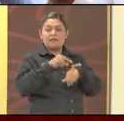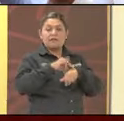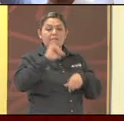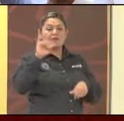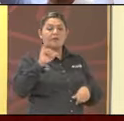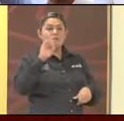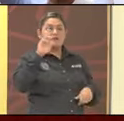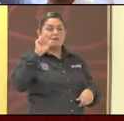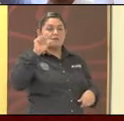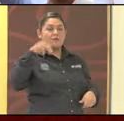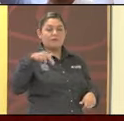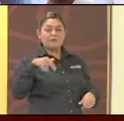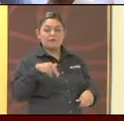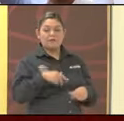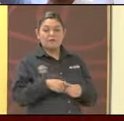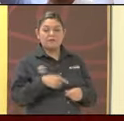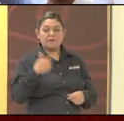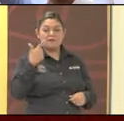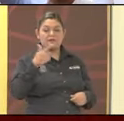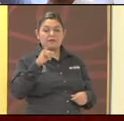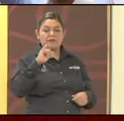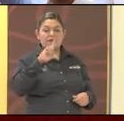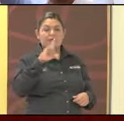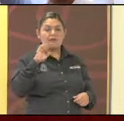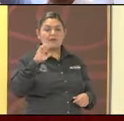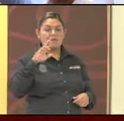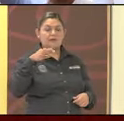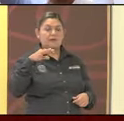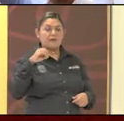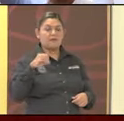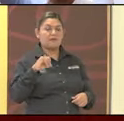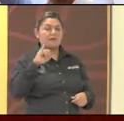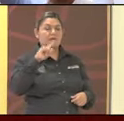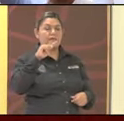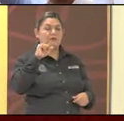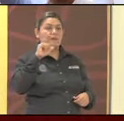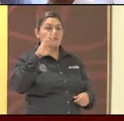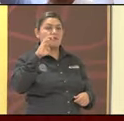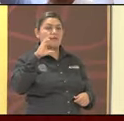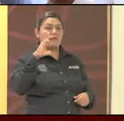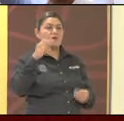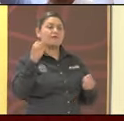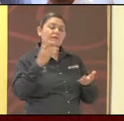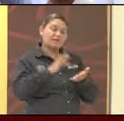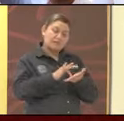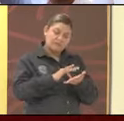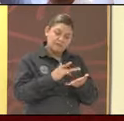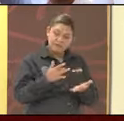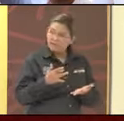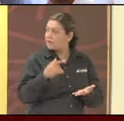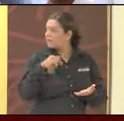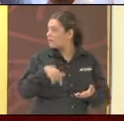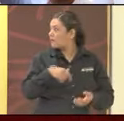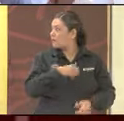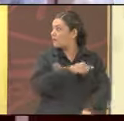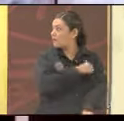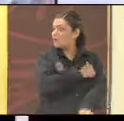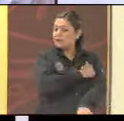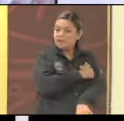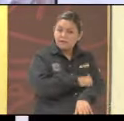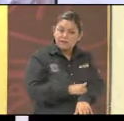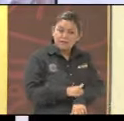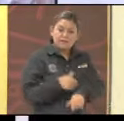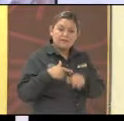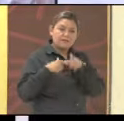Juan Guillermo Mansur, director general del ITABEC. Y gracias porque en Altamira sigue siendo